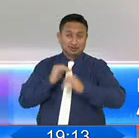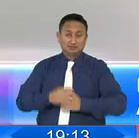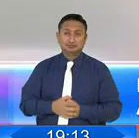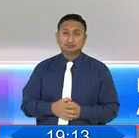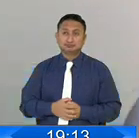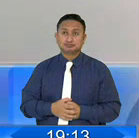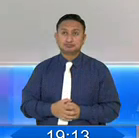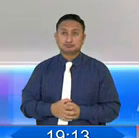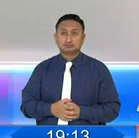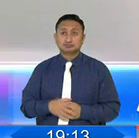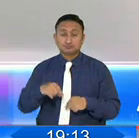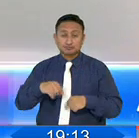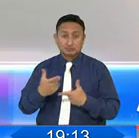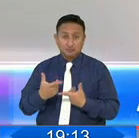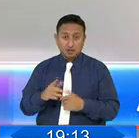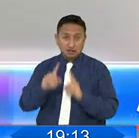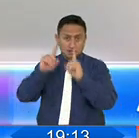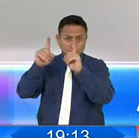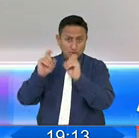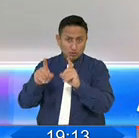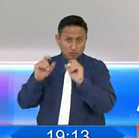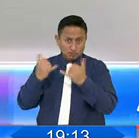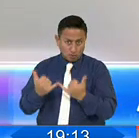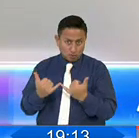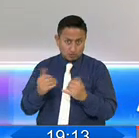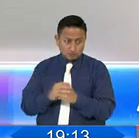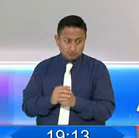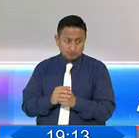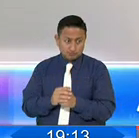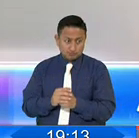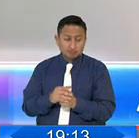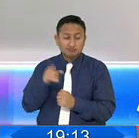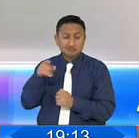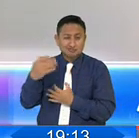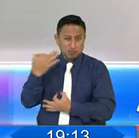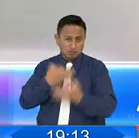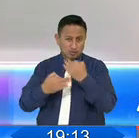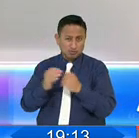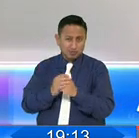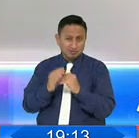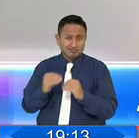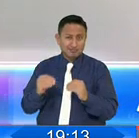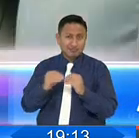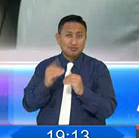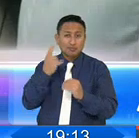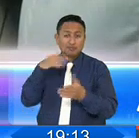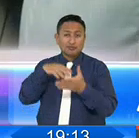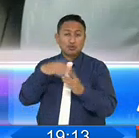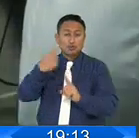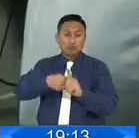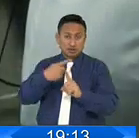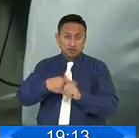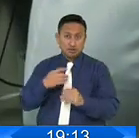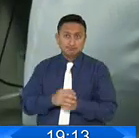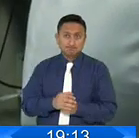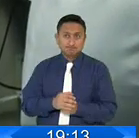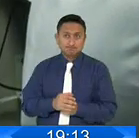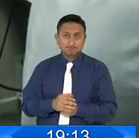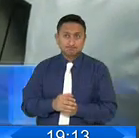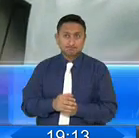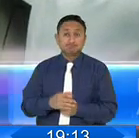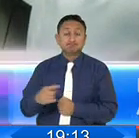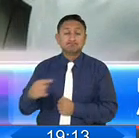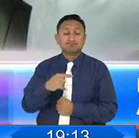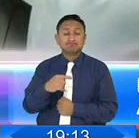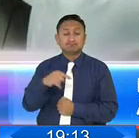Y entonces hemos solicitado hacer las especificaciones para pedir un estudio de mercado. Algunas de las ventajas, señala